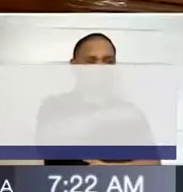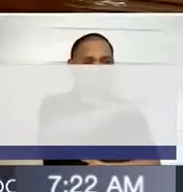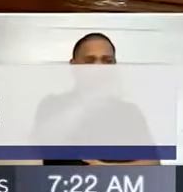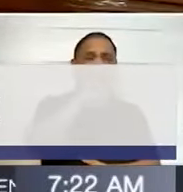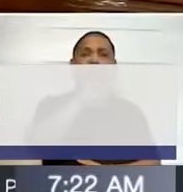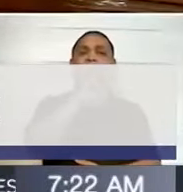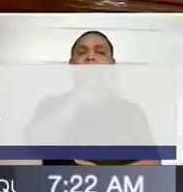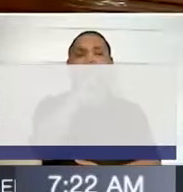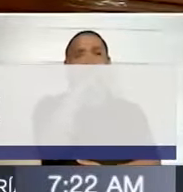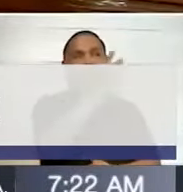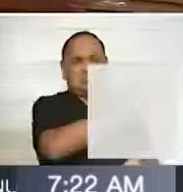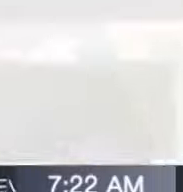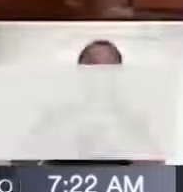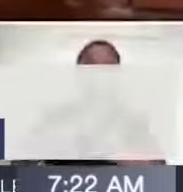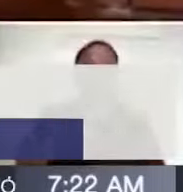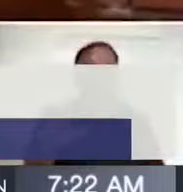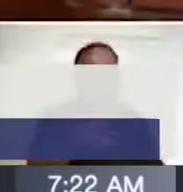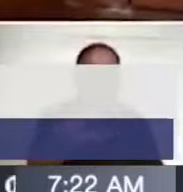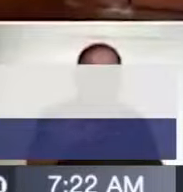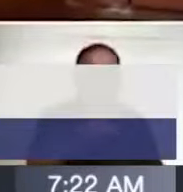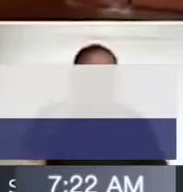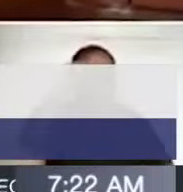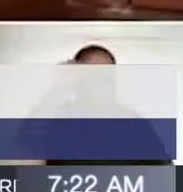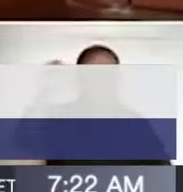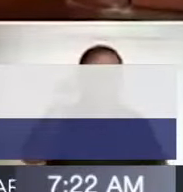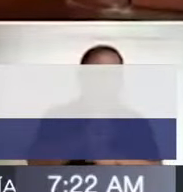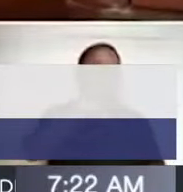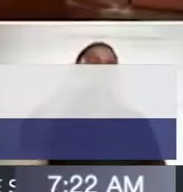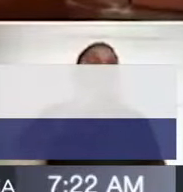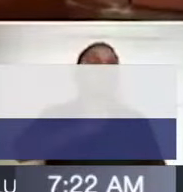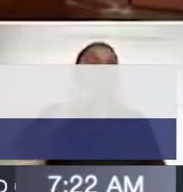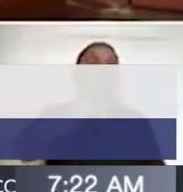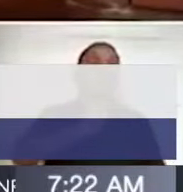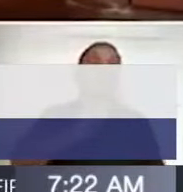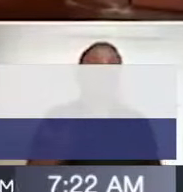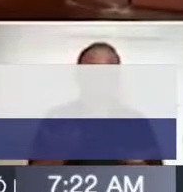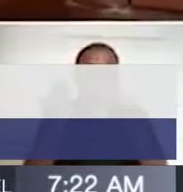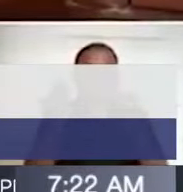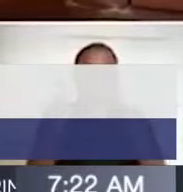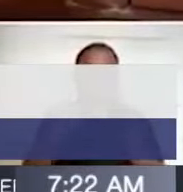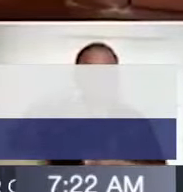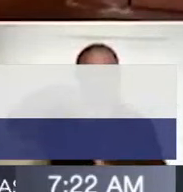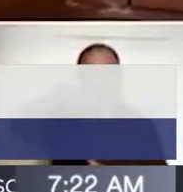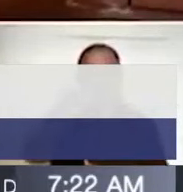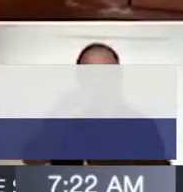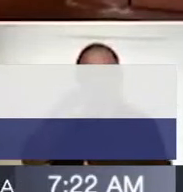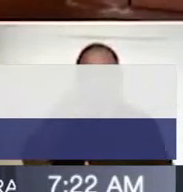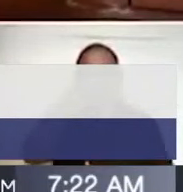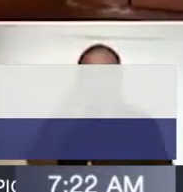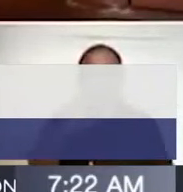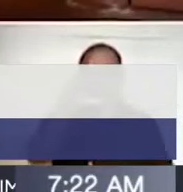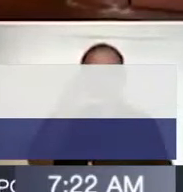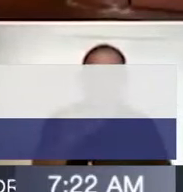ellos, porque yo no voy a ir. La secretaria de Seguridad es Marcela Muñoz. Es y